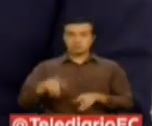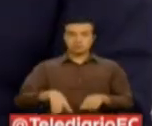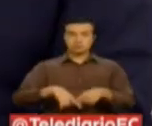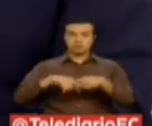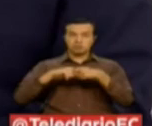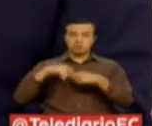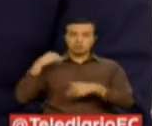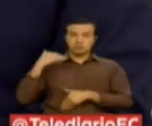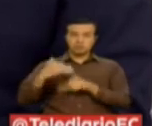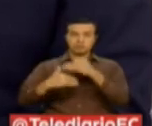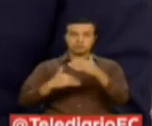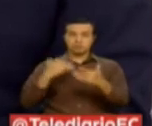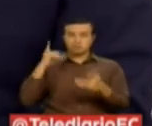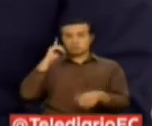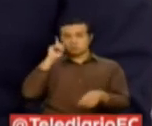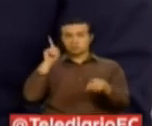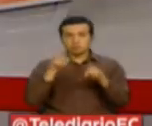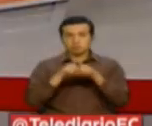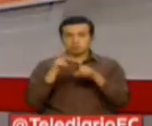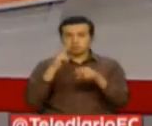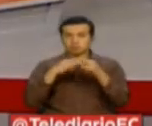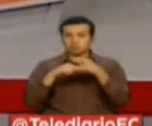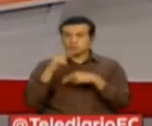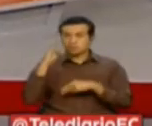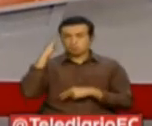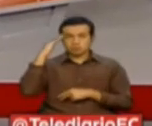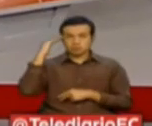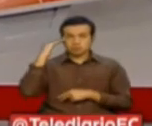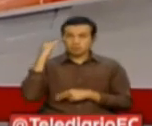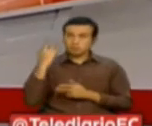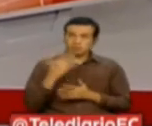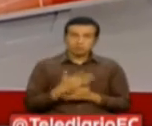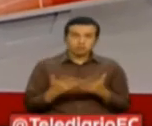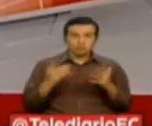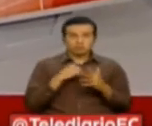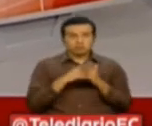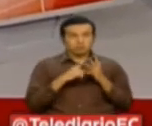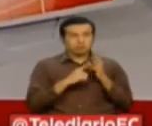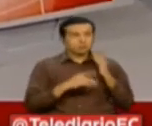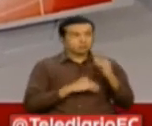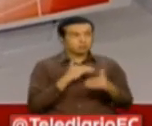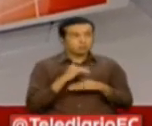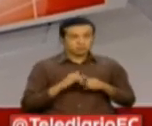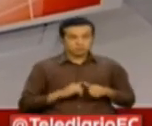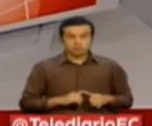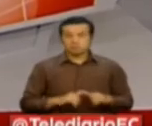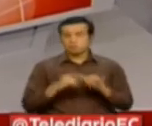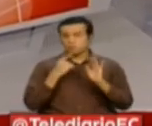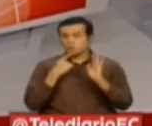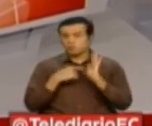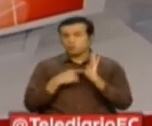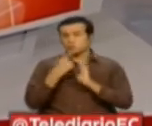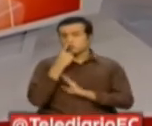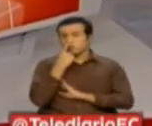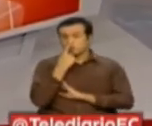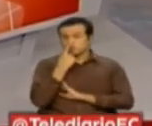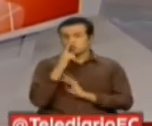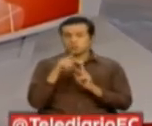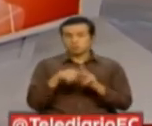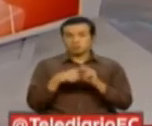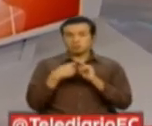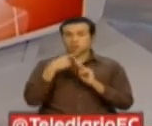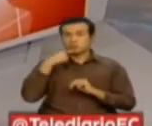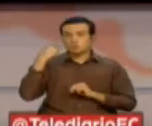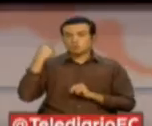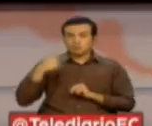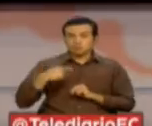el proceso de búsqueda de un acuerdo comercial con corea bueno hay varios procesos tenemos por ejemplo un interés que está iniciando con